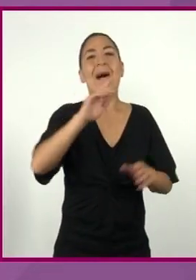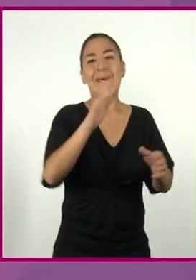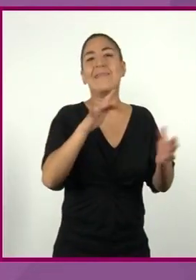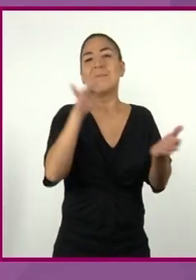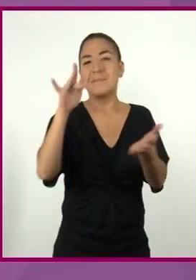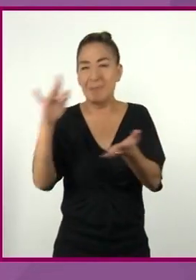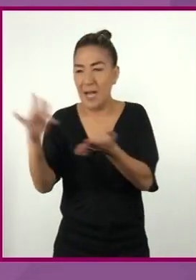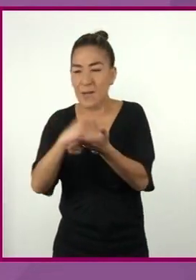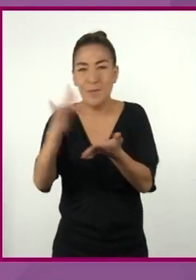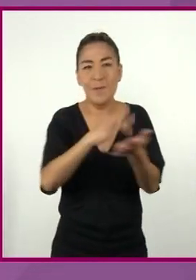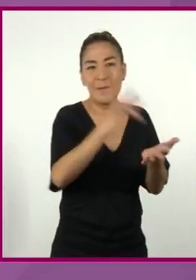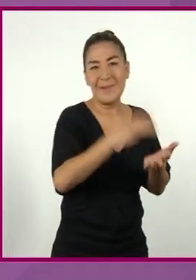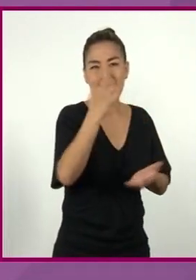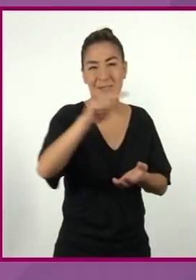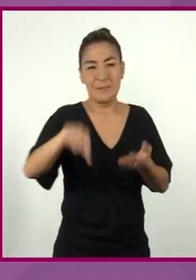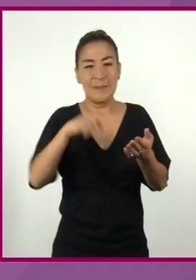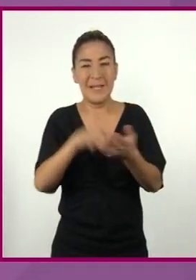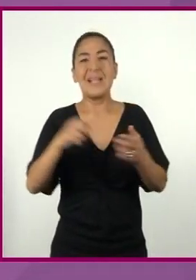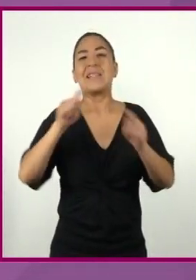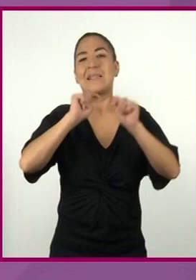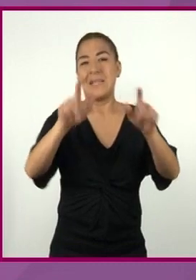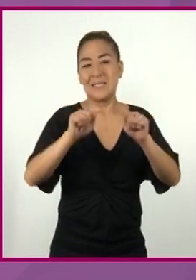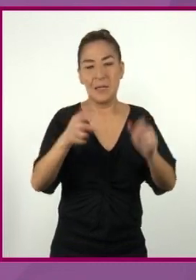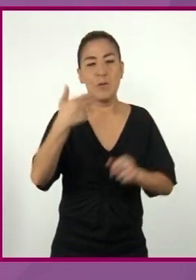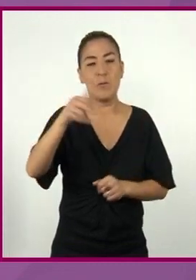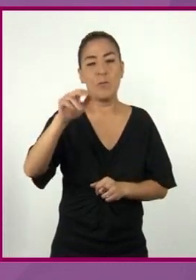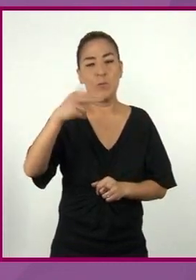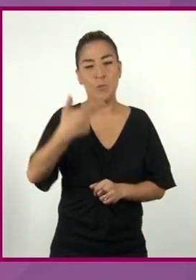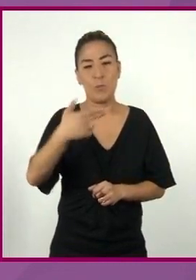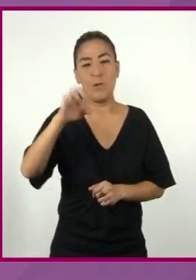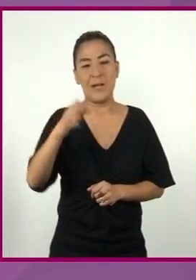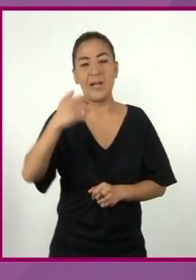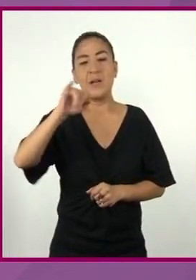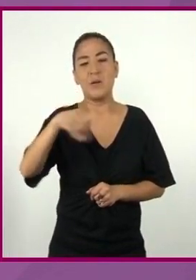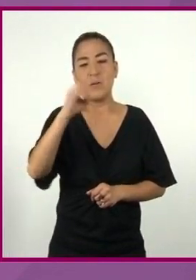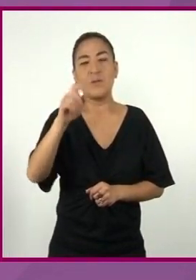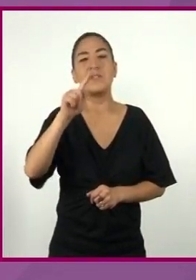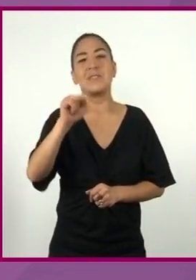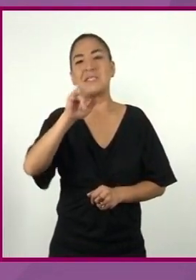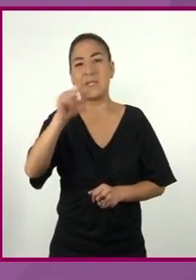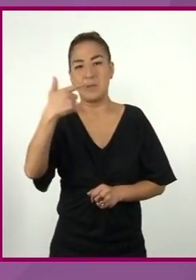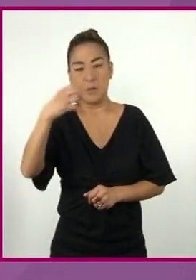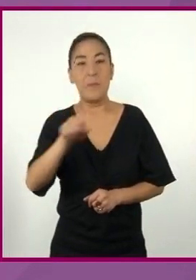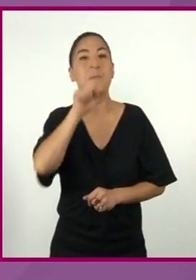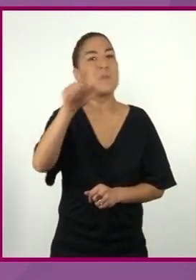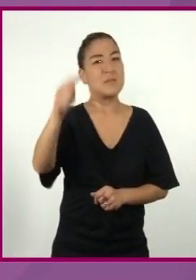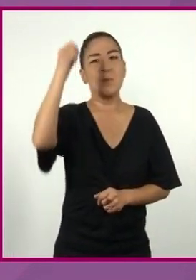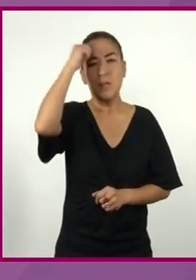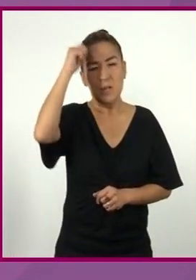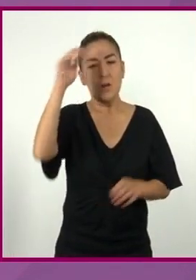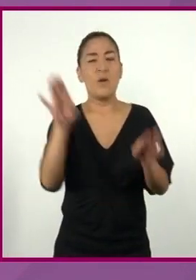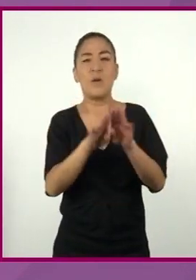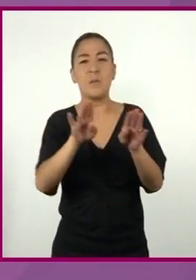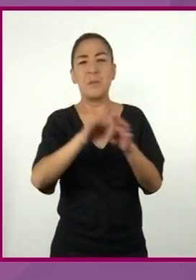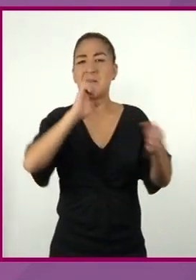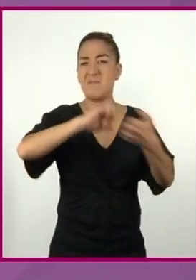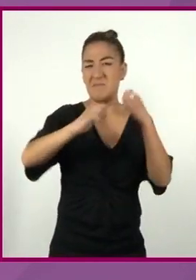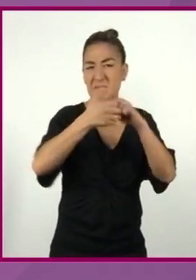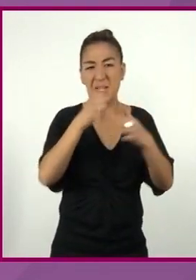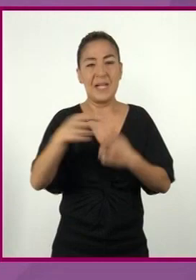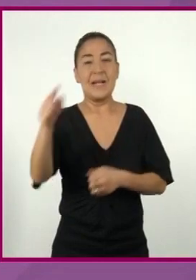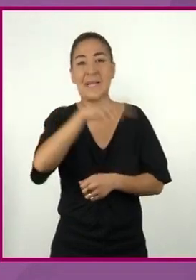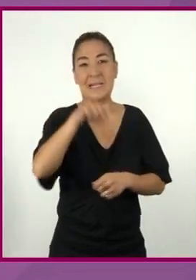poblaciones del Valle de los Volcanes, como Tlaxcala y Huejotzingo, quienes junto con la población del mismo Texcoco se impusieron sobre sus enemigos y lograron